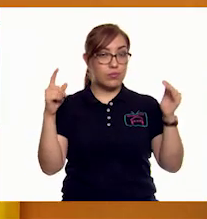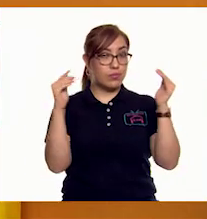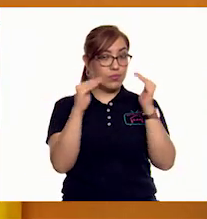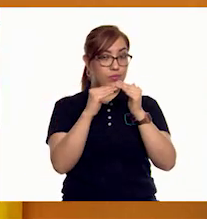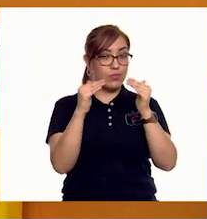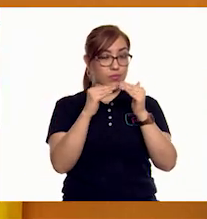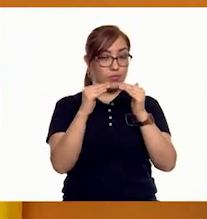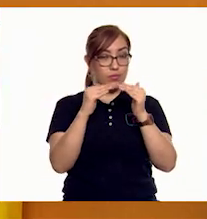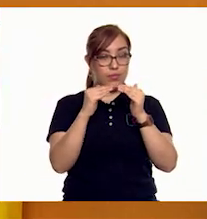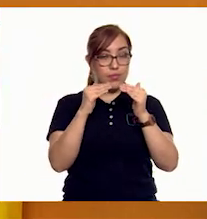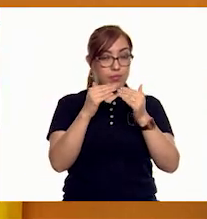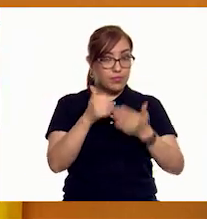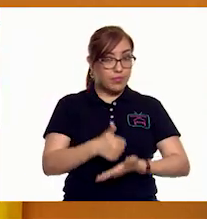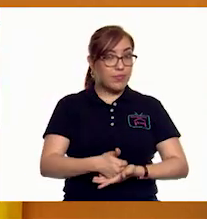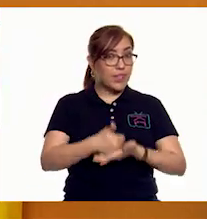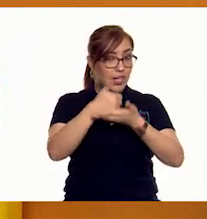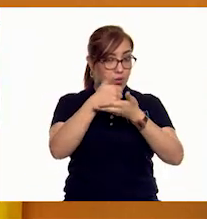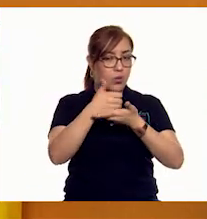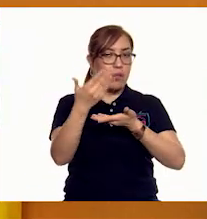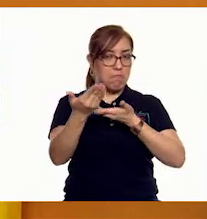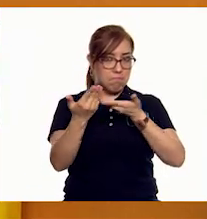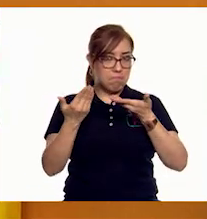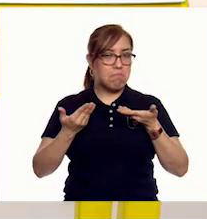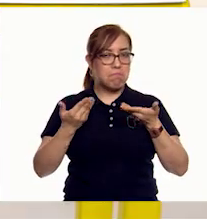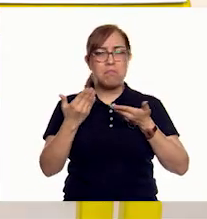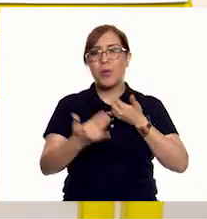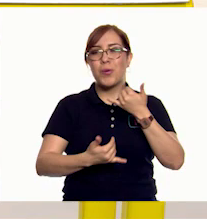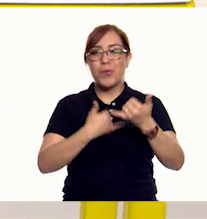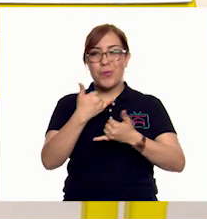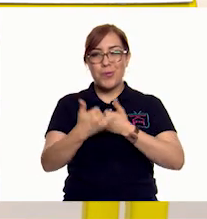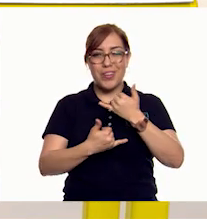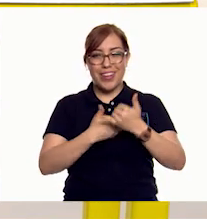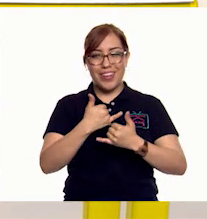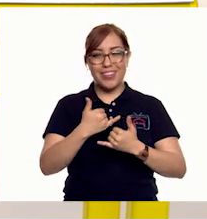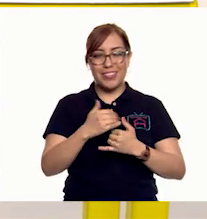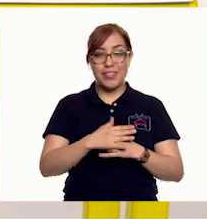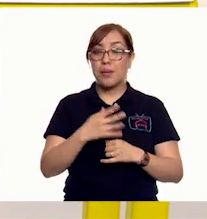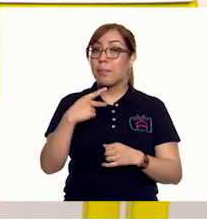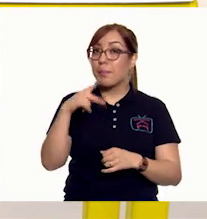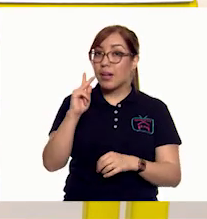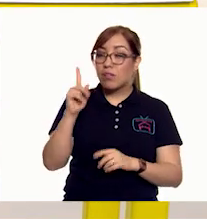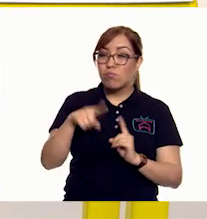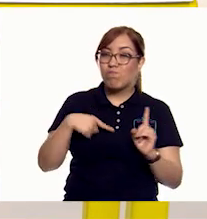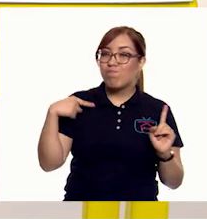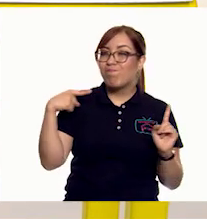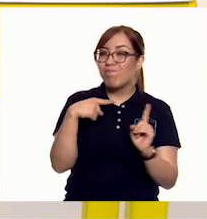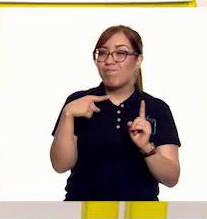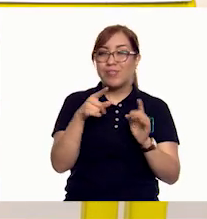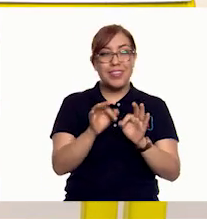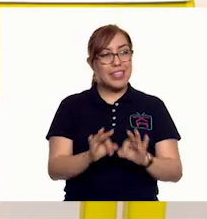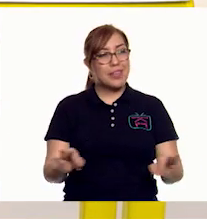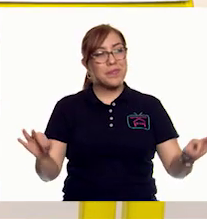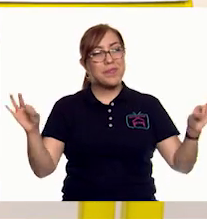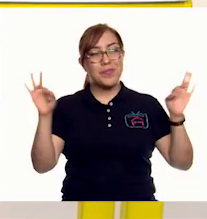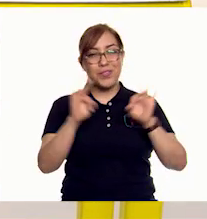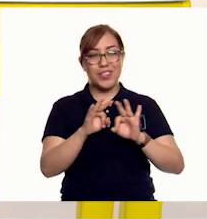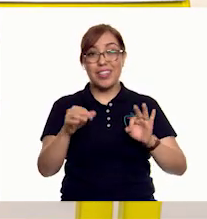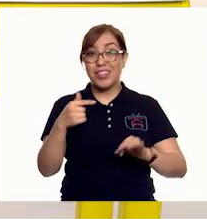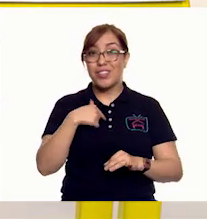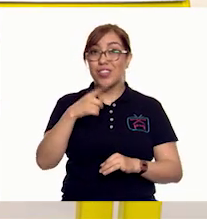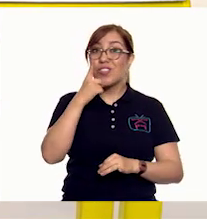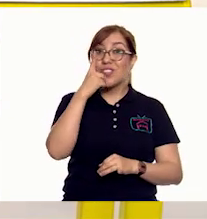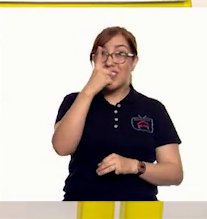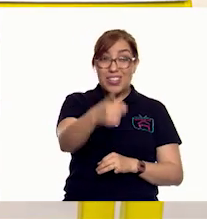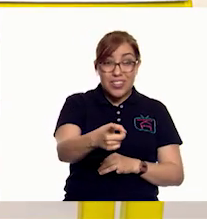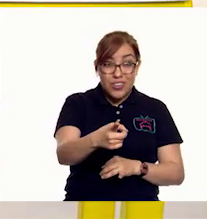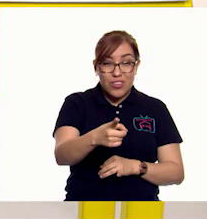ir a ayudar a jugar, pero lo importante de esto es que no les voy a decir como tal el